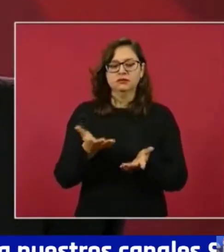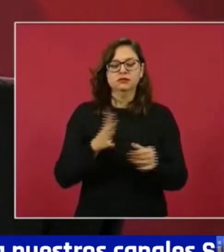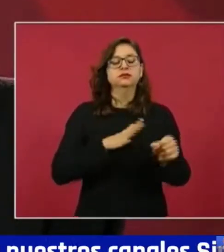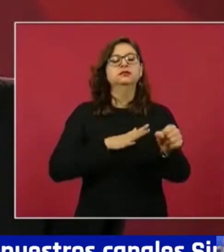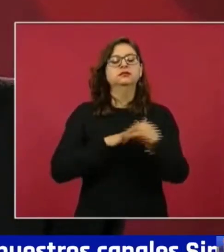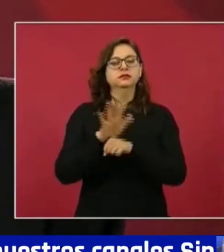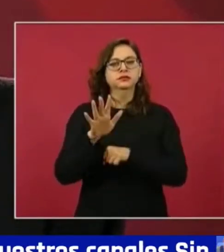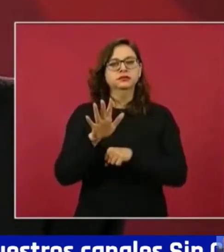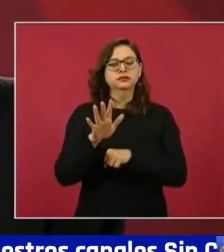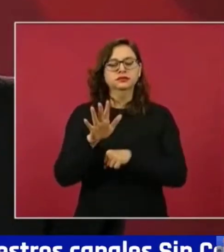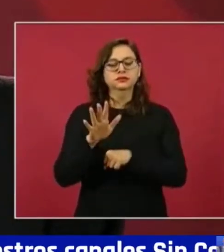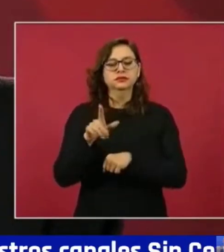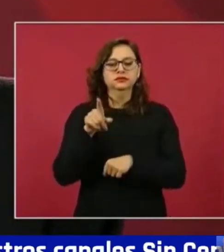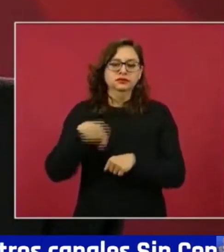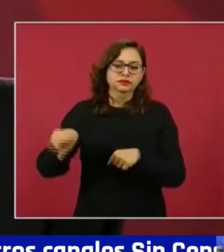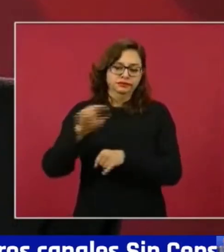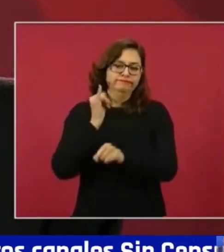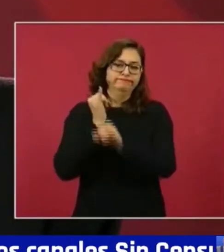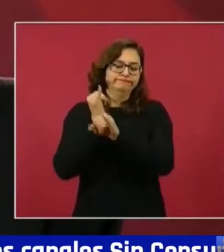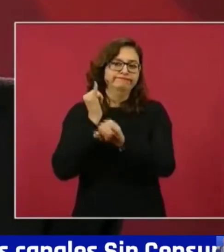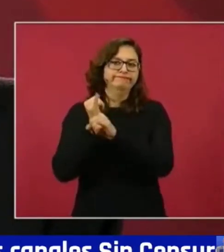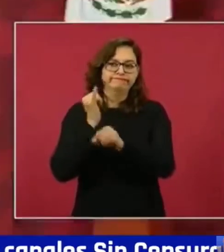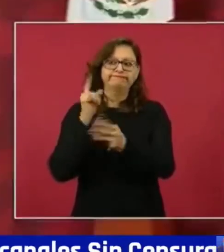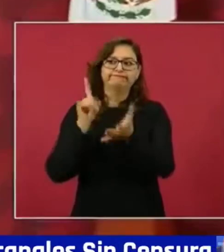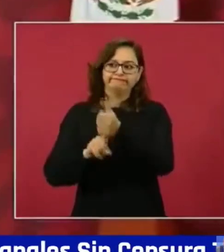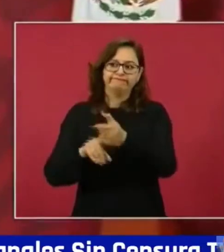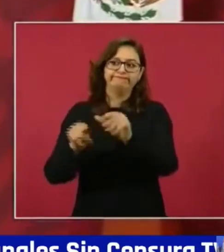es en las redes,